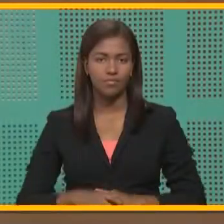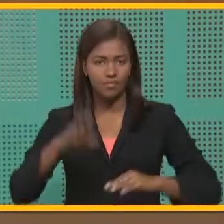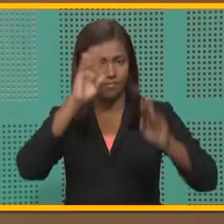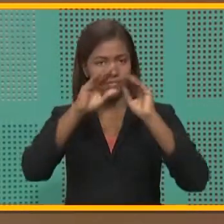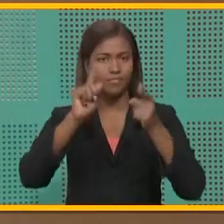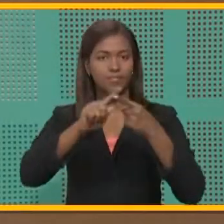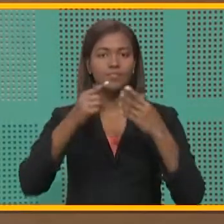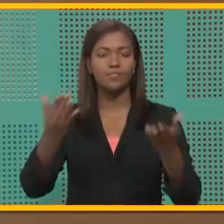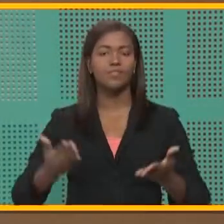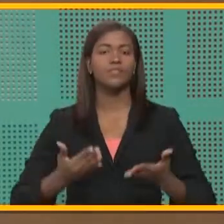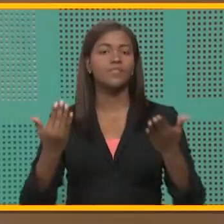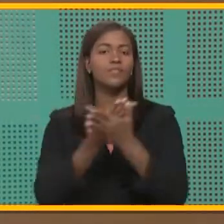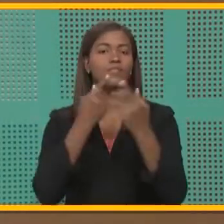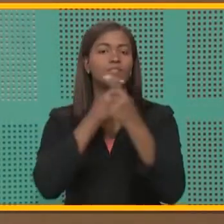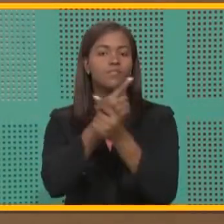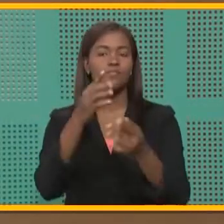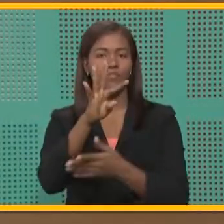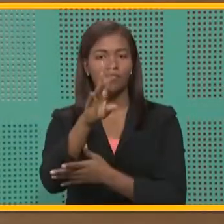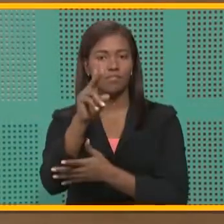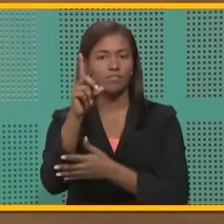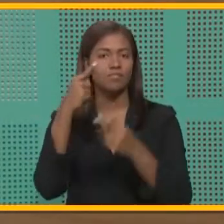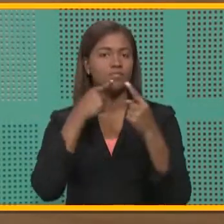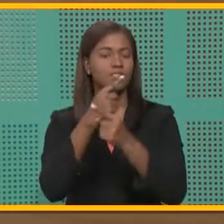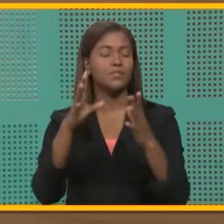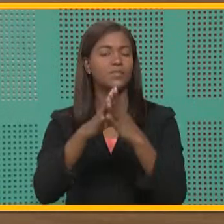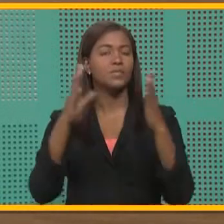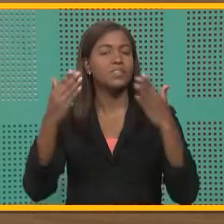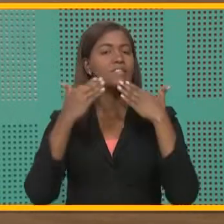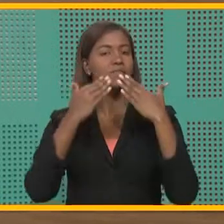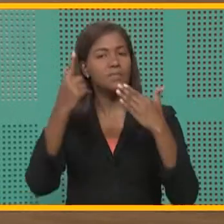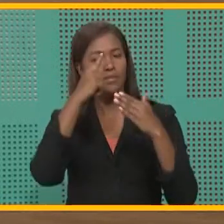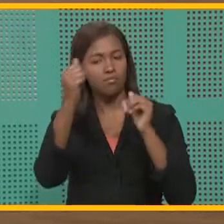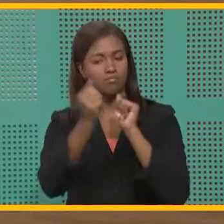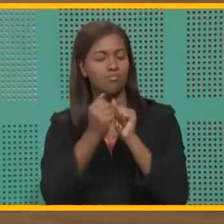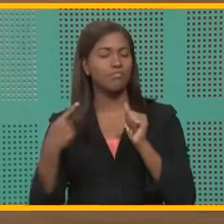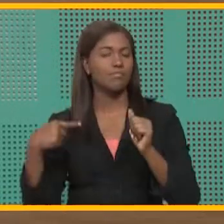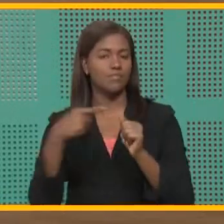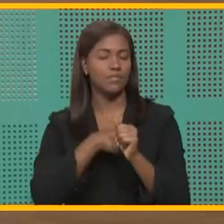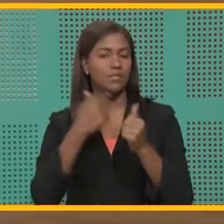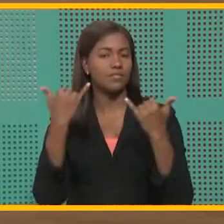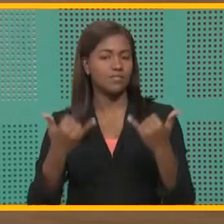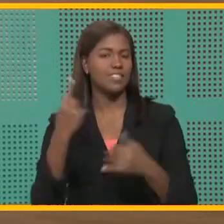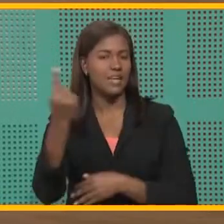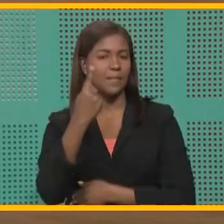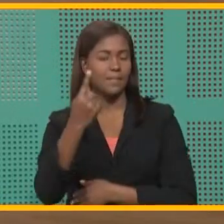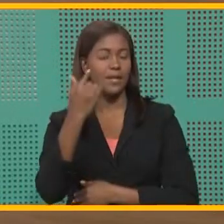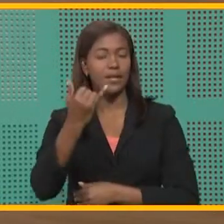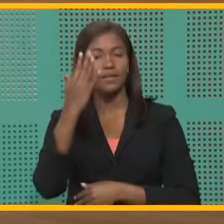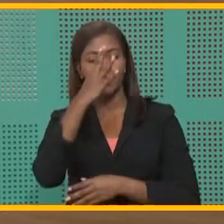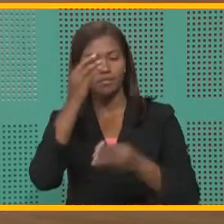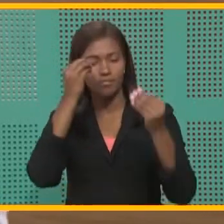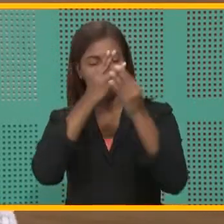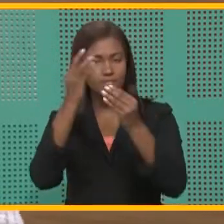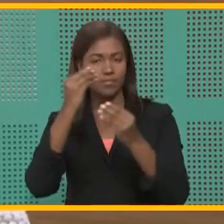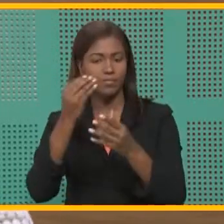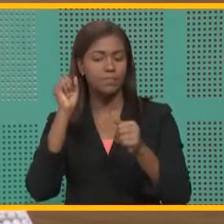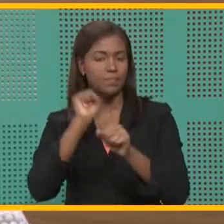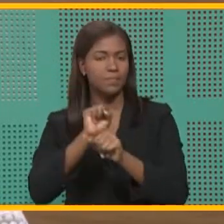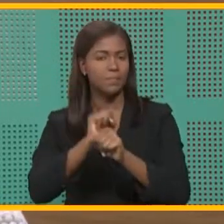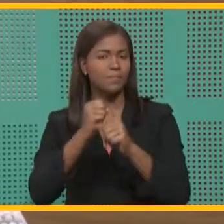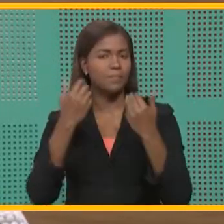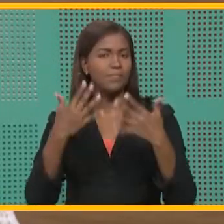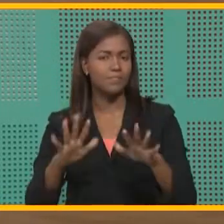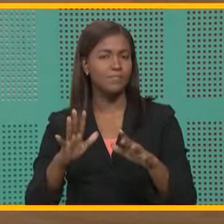Saludos amigos, bienvenidos a esta emisión de 4R de Noticias. Muchísimas gracias por acompañarnos cada día. De inmediato, las principales